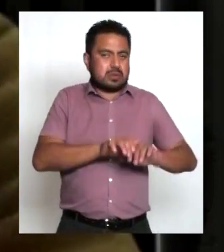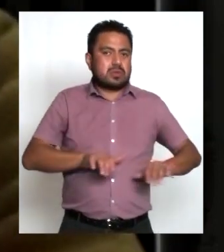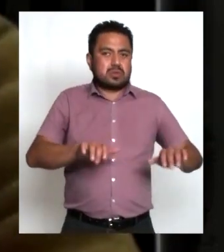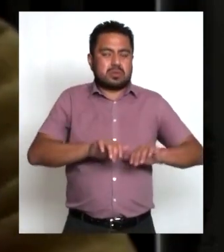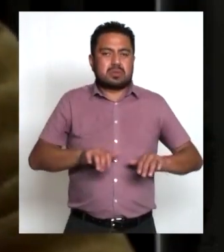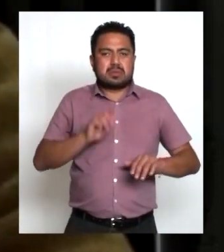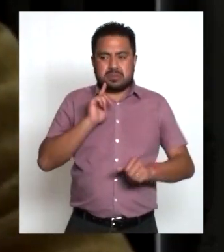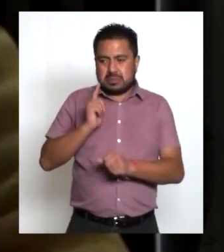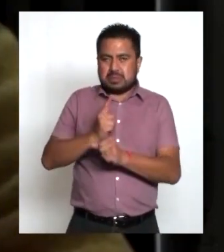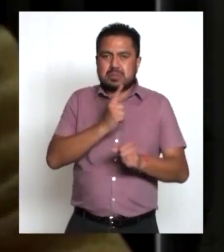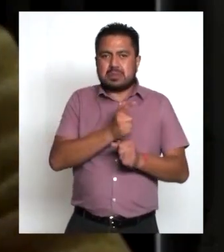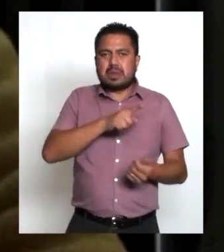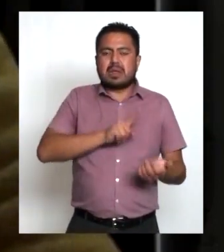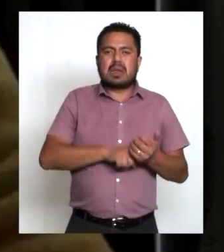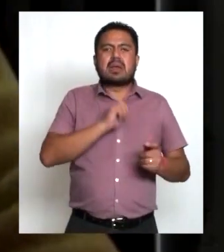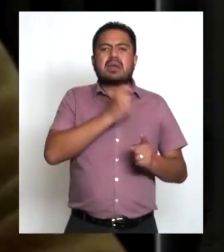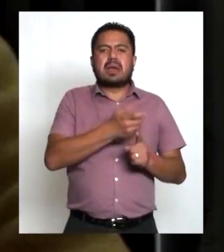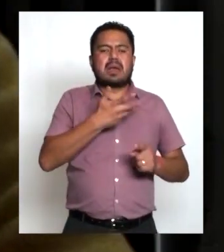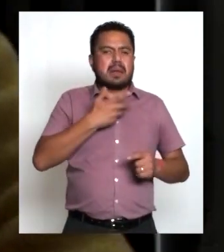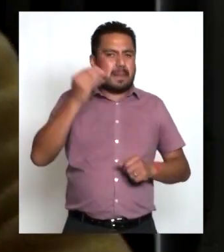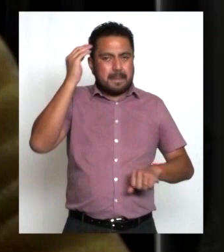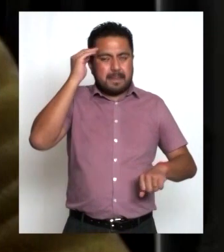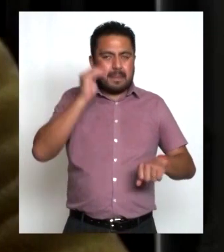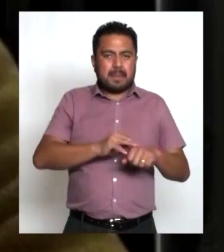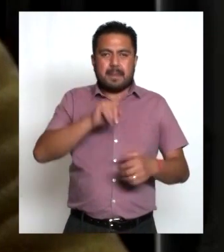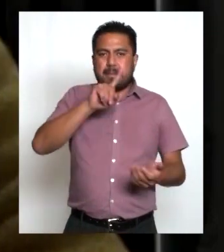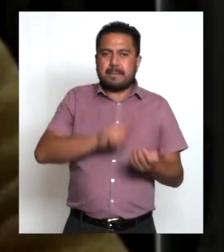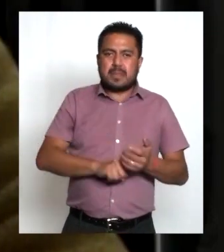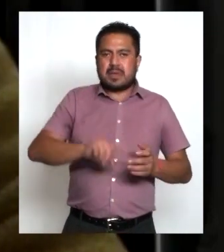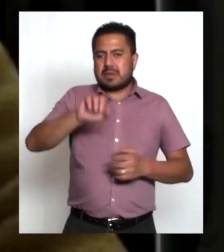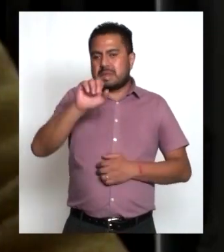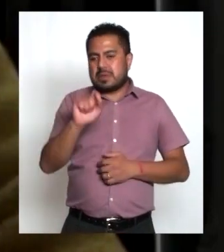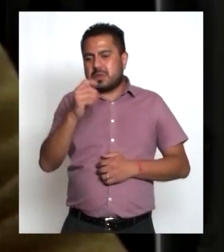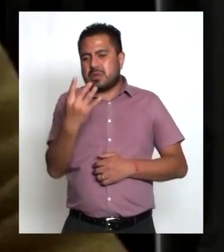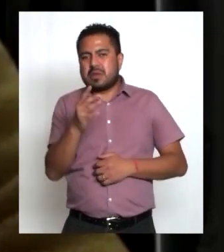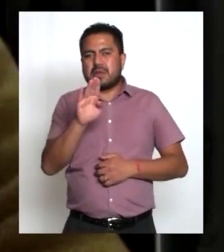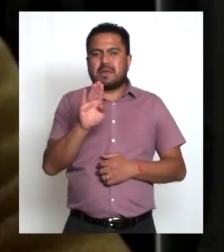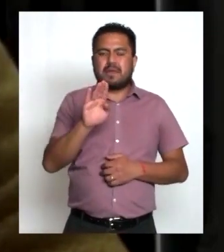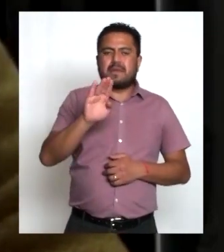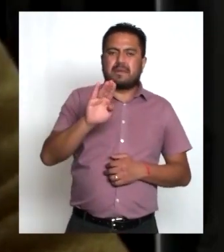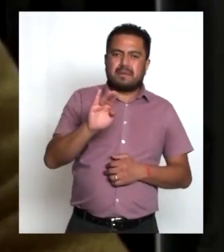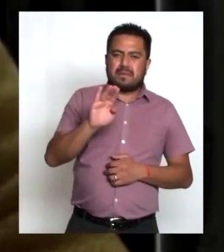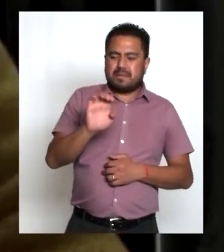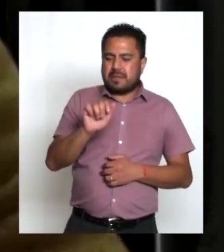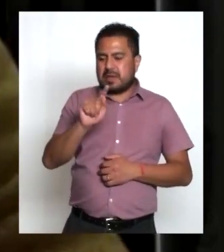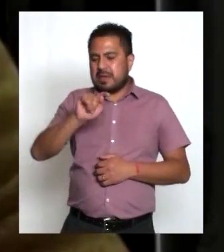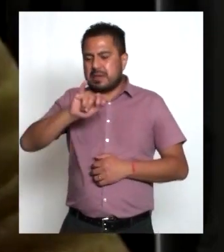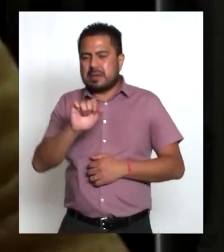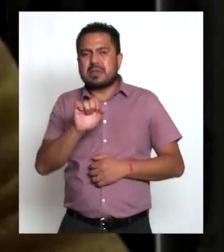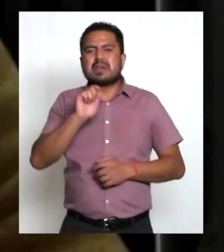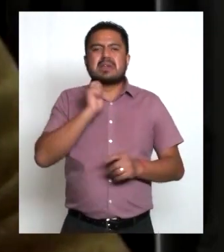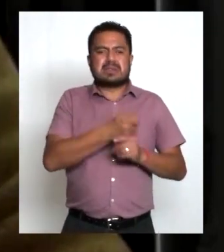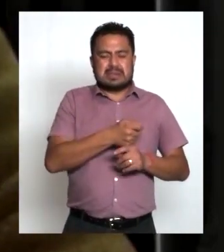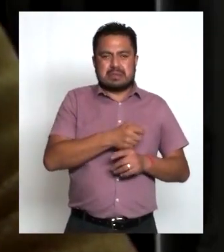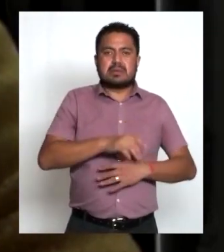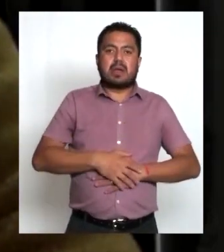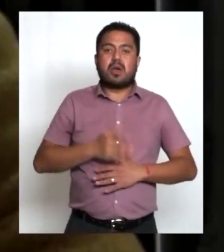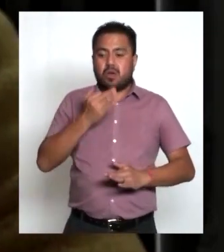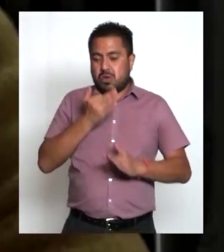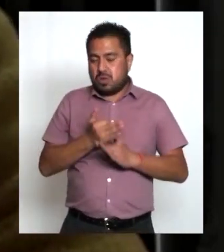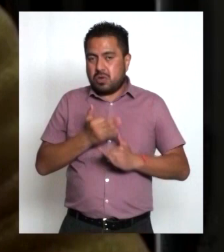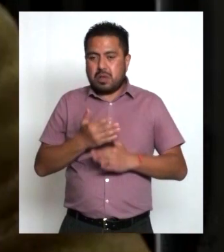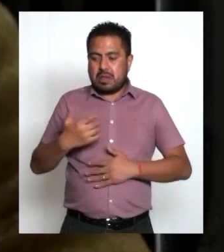esa computadora, estoy checando, tenía de memoria 1024 bits y una velocidad de 512